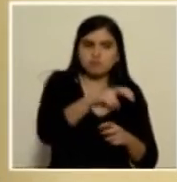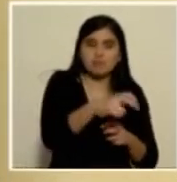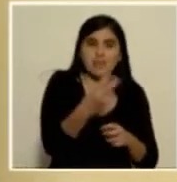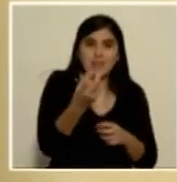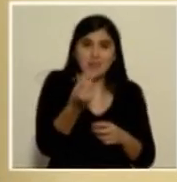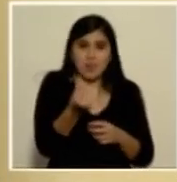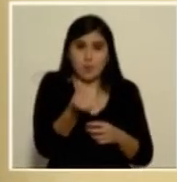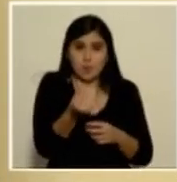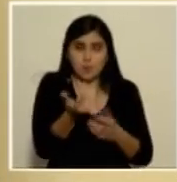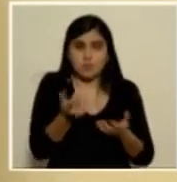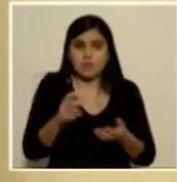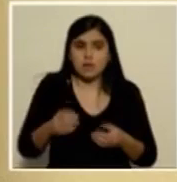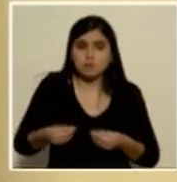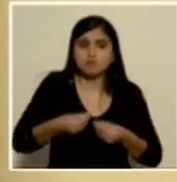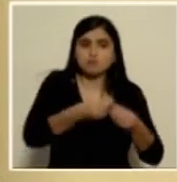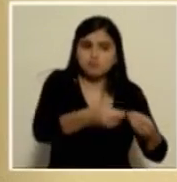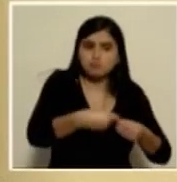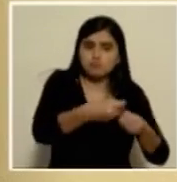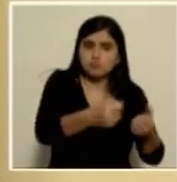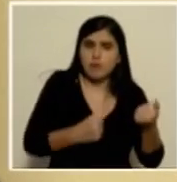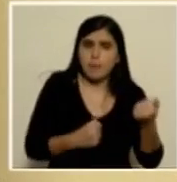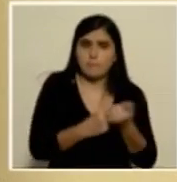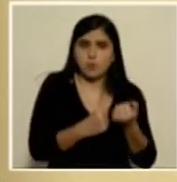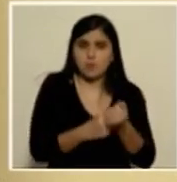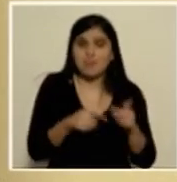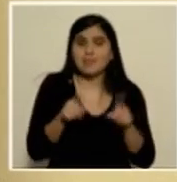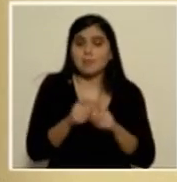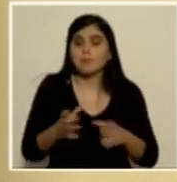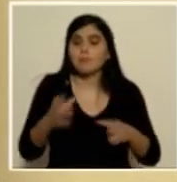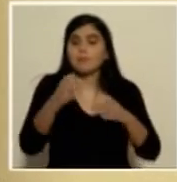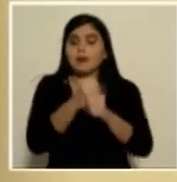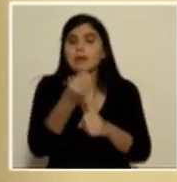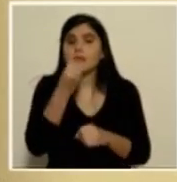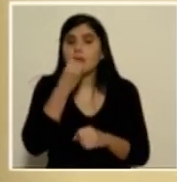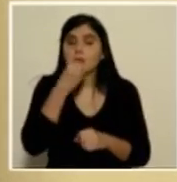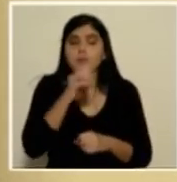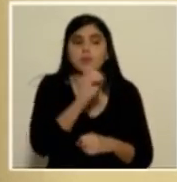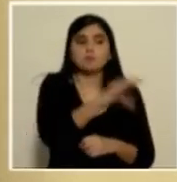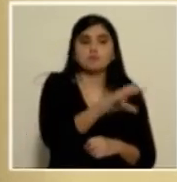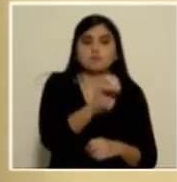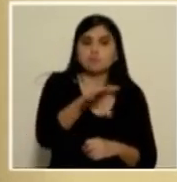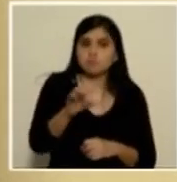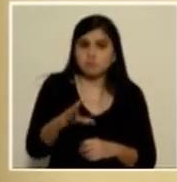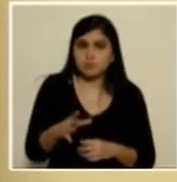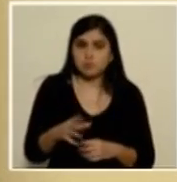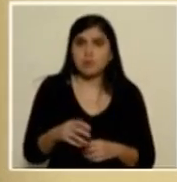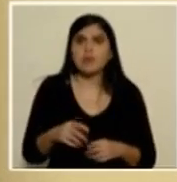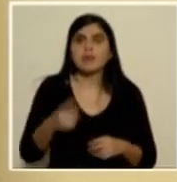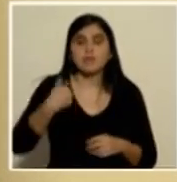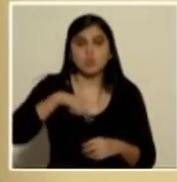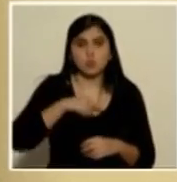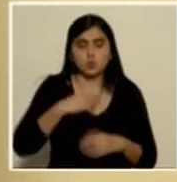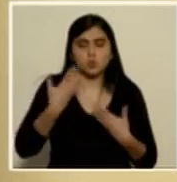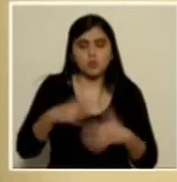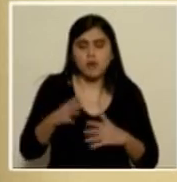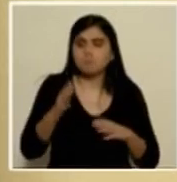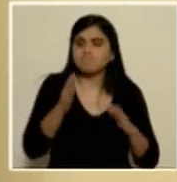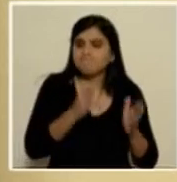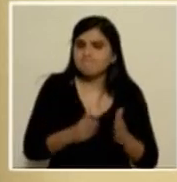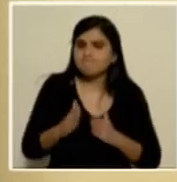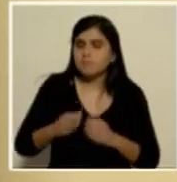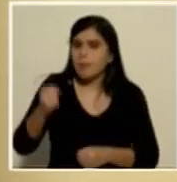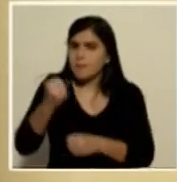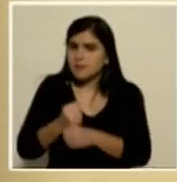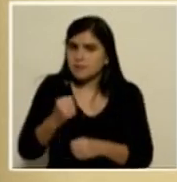no condicionadas, y también en los paquetes de alimentación que se han venido trabajando por parte de mis colegas del Ministerio de